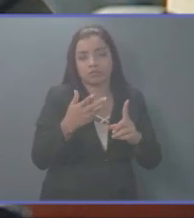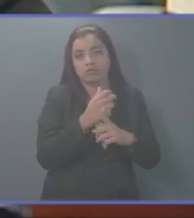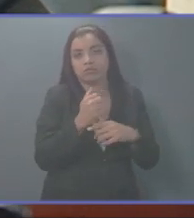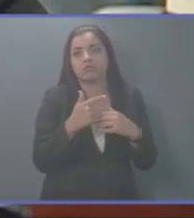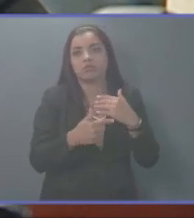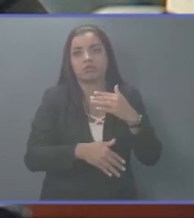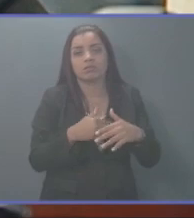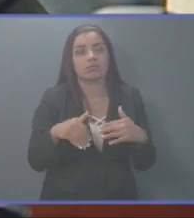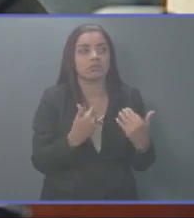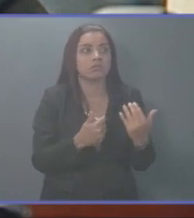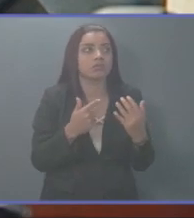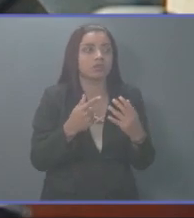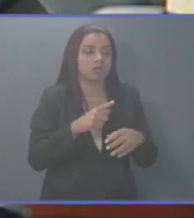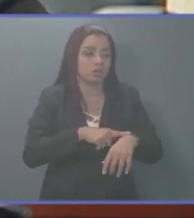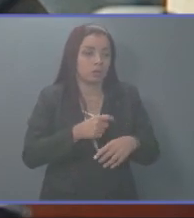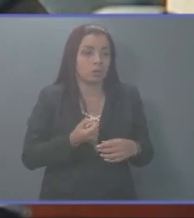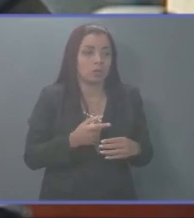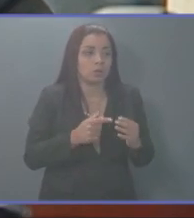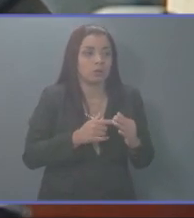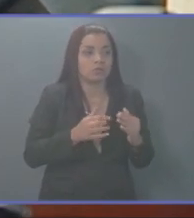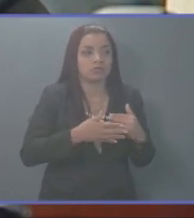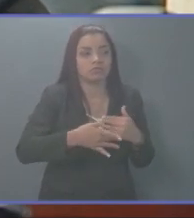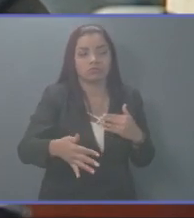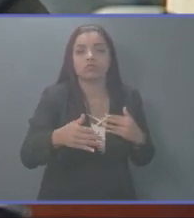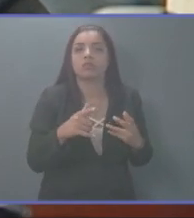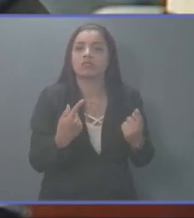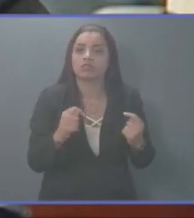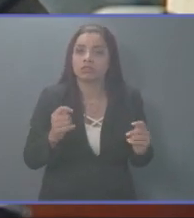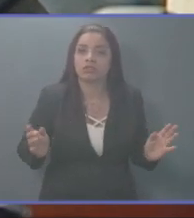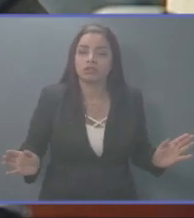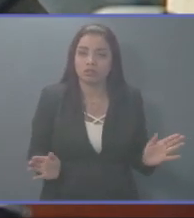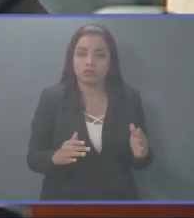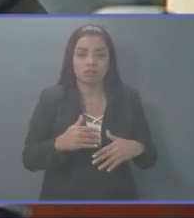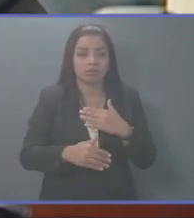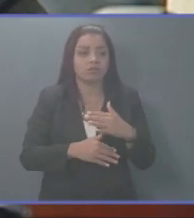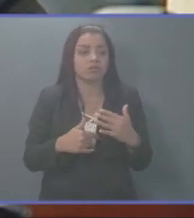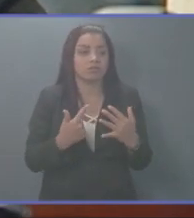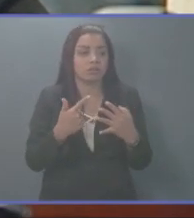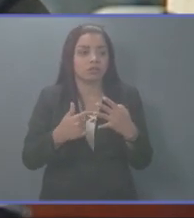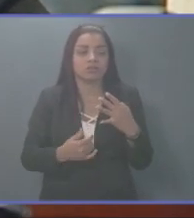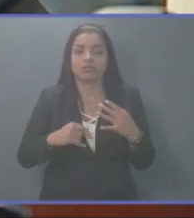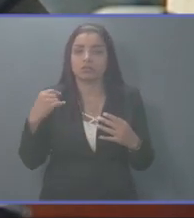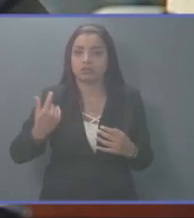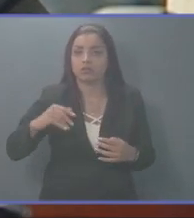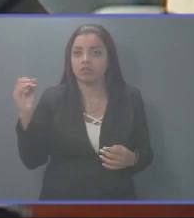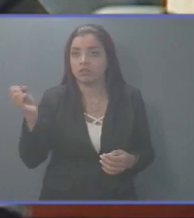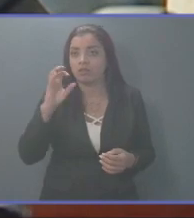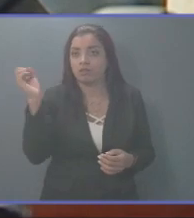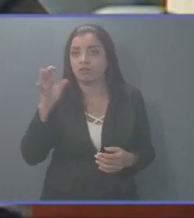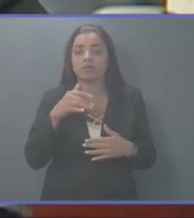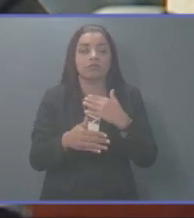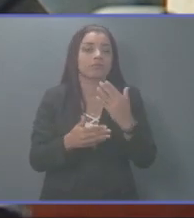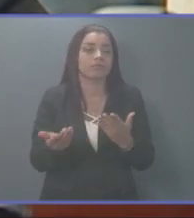una estrategia de atención a corto, mediano o largo plazo, tratando de diferenciar acciones inmediatas o de emergencia con otras de acceso a